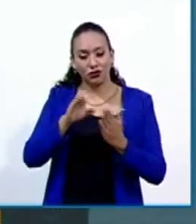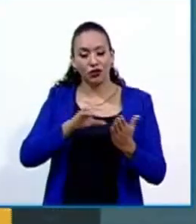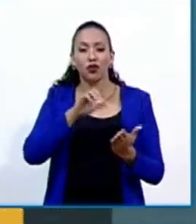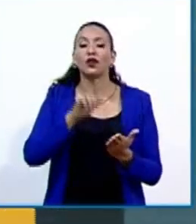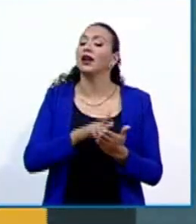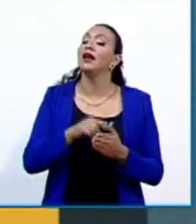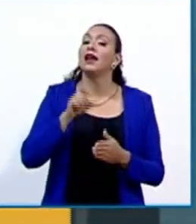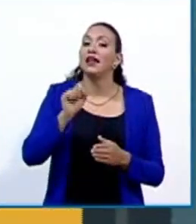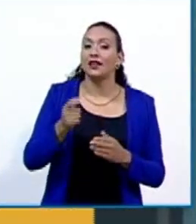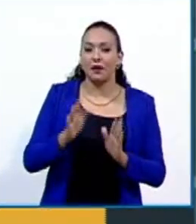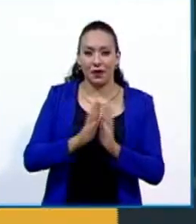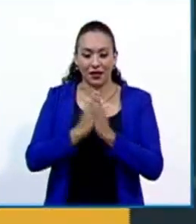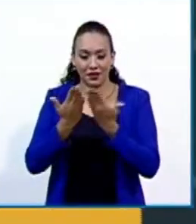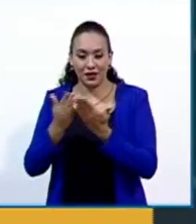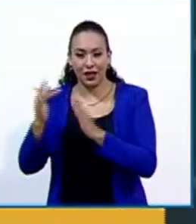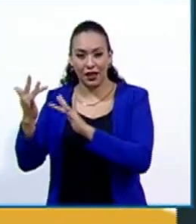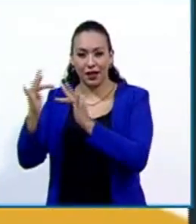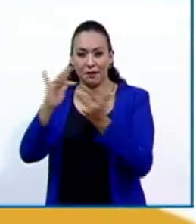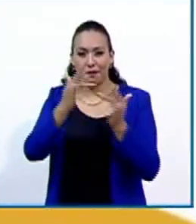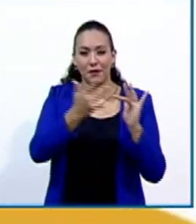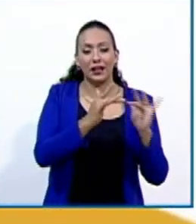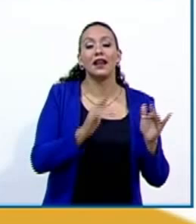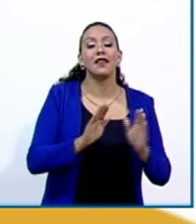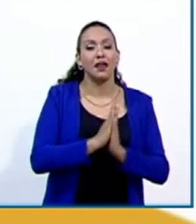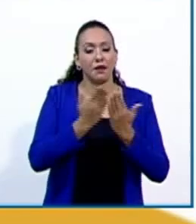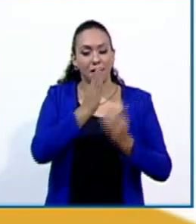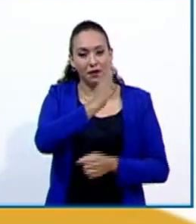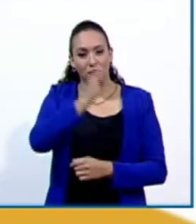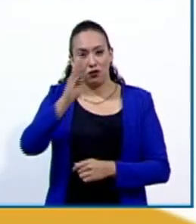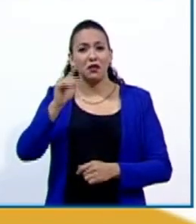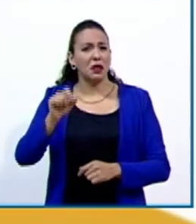de bibliotecas de la Suprema Corte en todo el país.